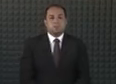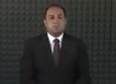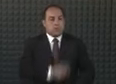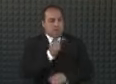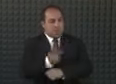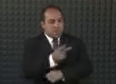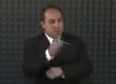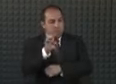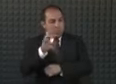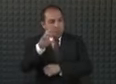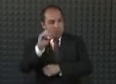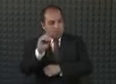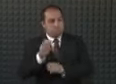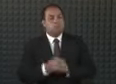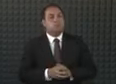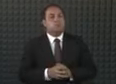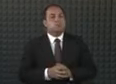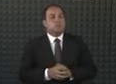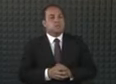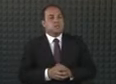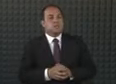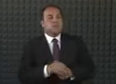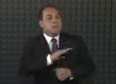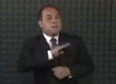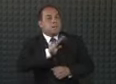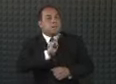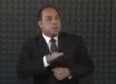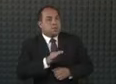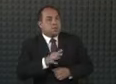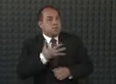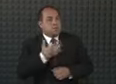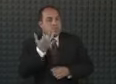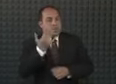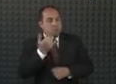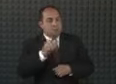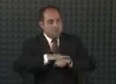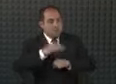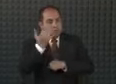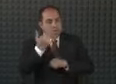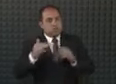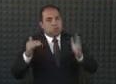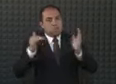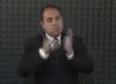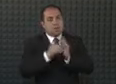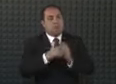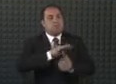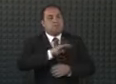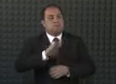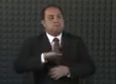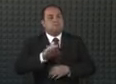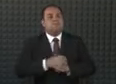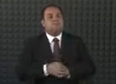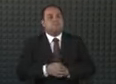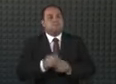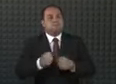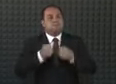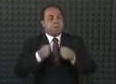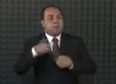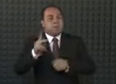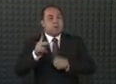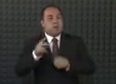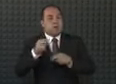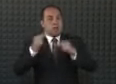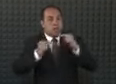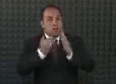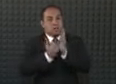Preguntarle a Eduardo Clark también sobre las muertes. Ya hay más de 50,000 muertes confirmadas, pero el reporte de exceso de